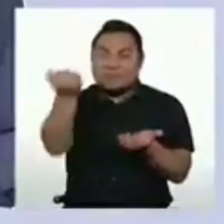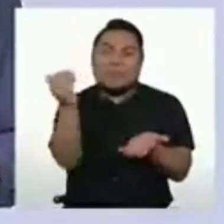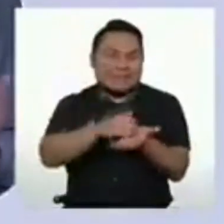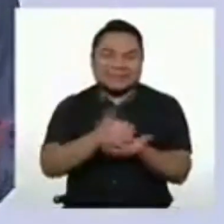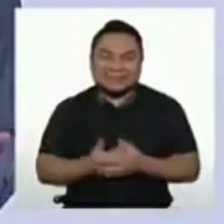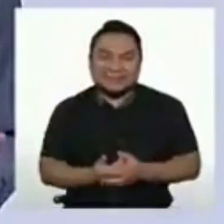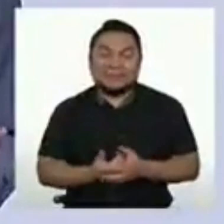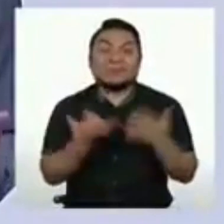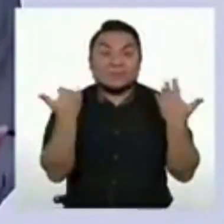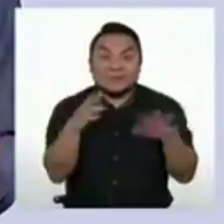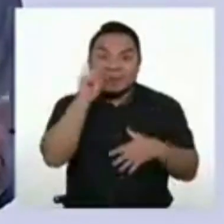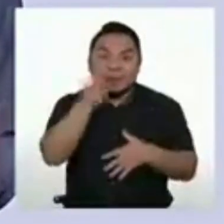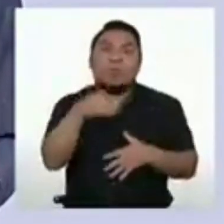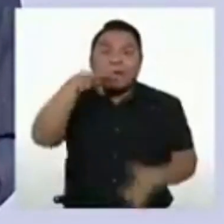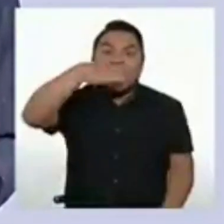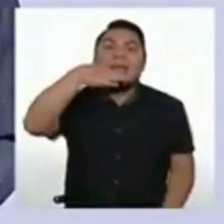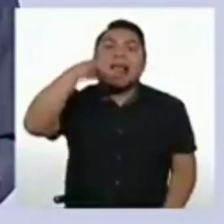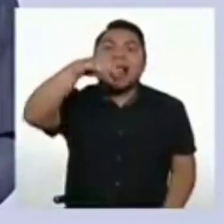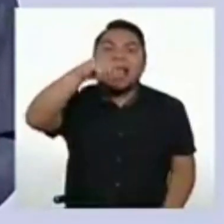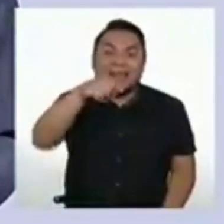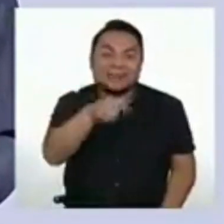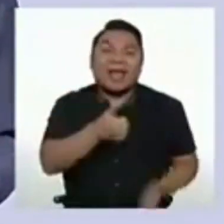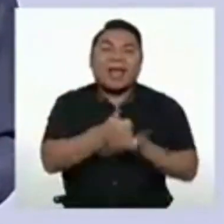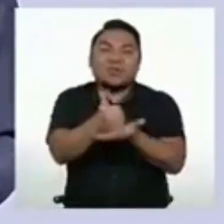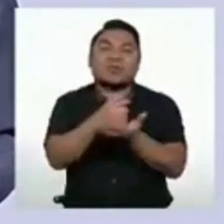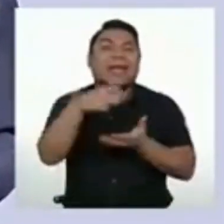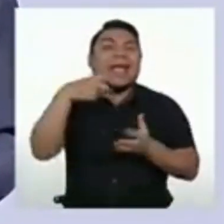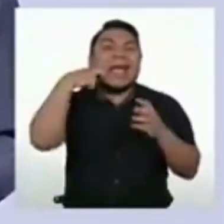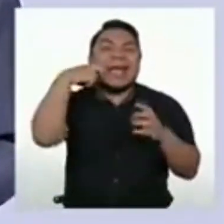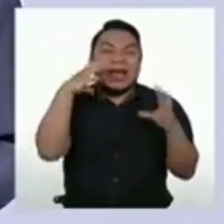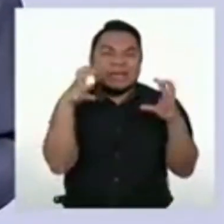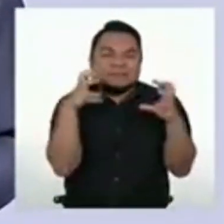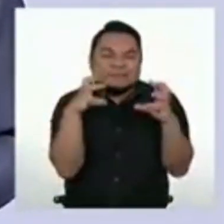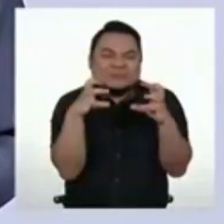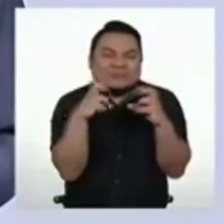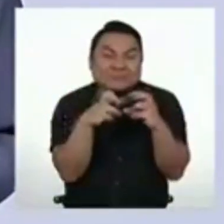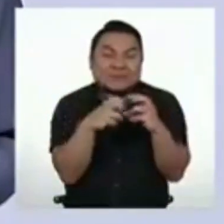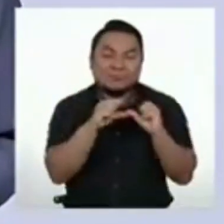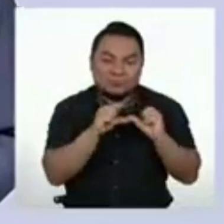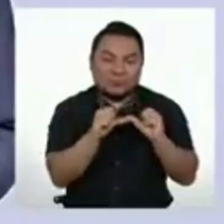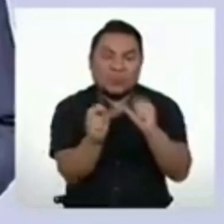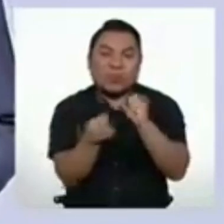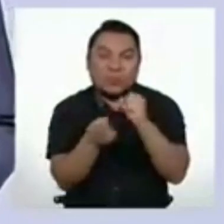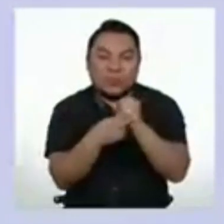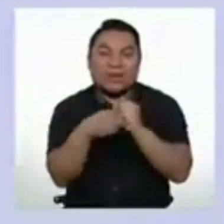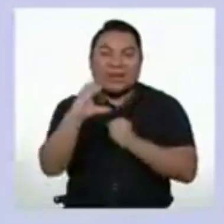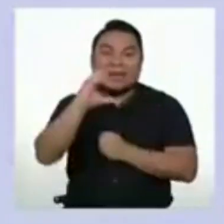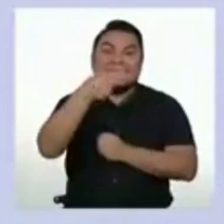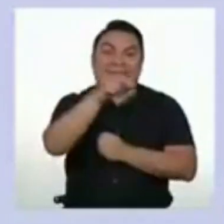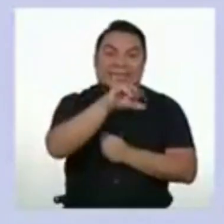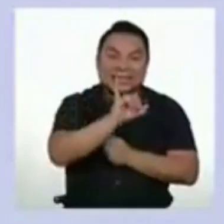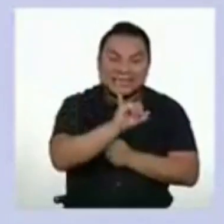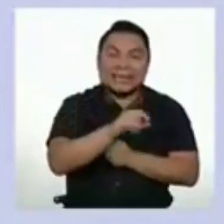juntos. Ya hemos visto cómo la sal ayuda a la deshidratación de los alimentos para poder conservarlos, como en el caso del charqui.